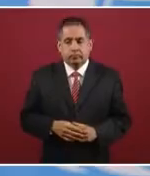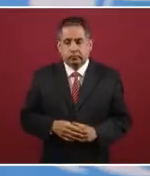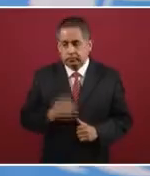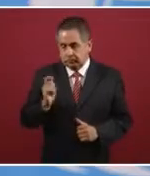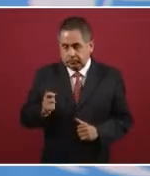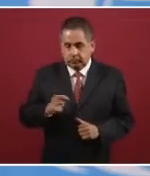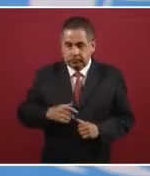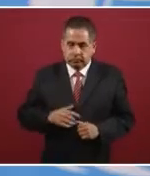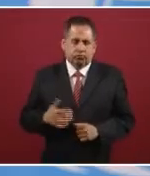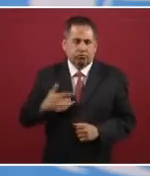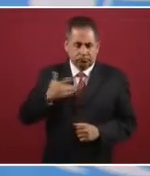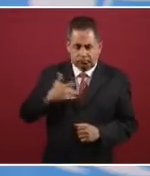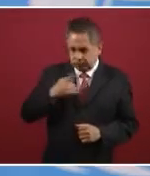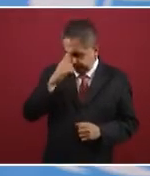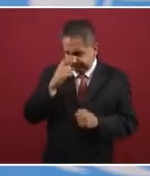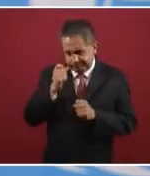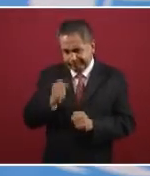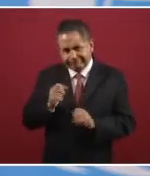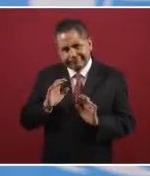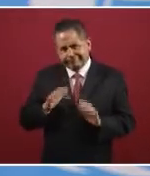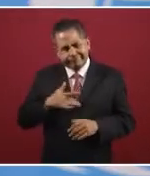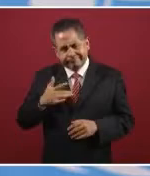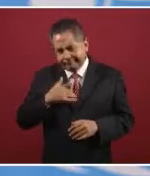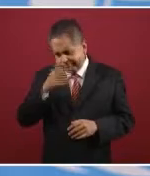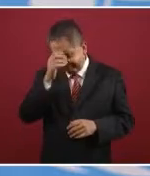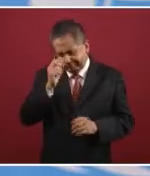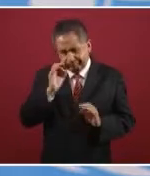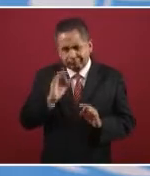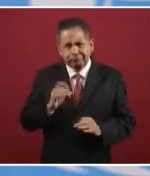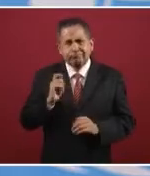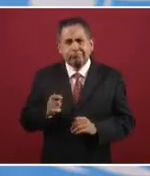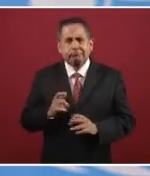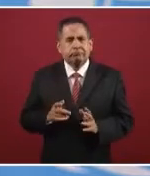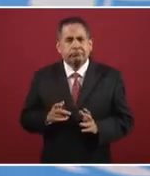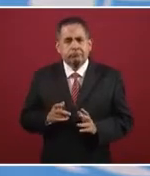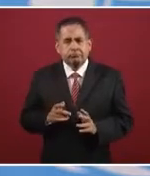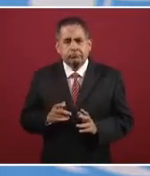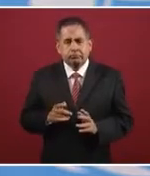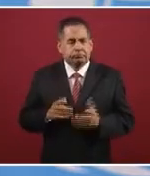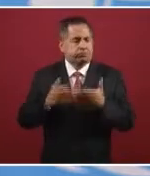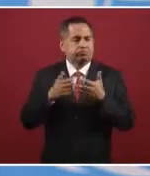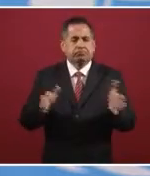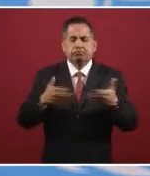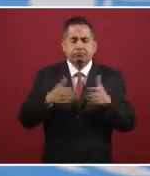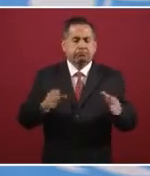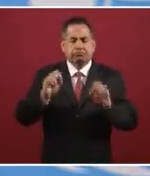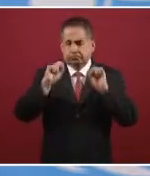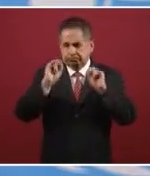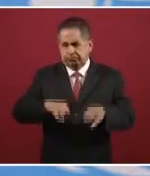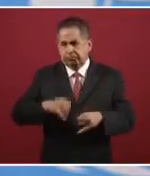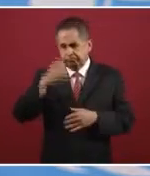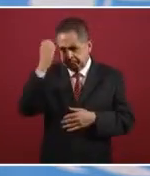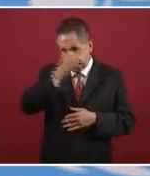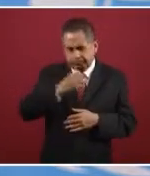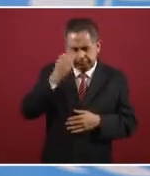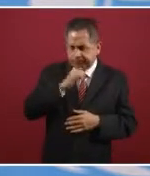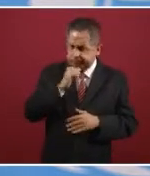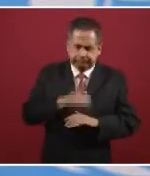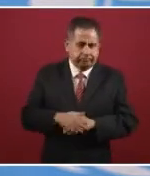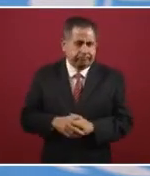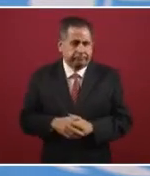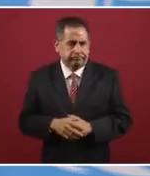Entonces, yo sí estoy a favor de que se abran los espacios. Engañaron también